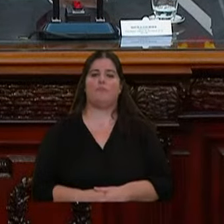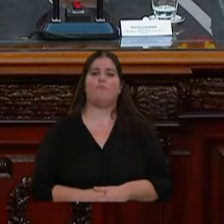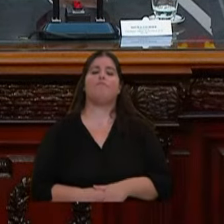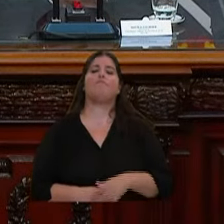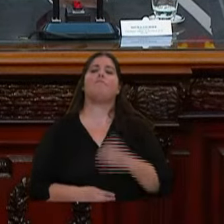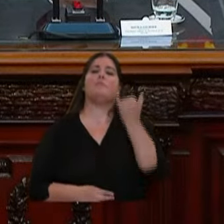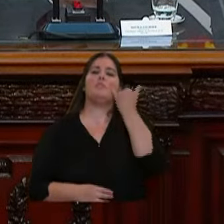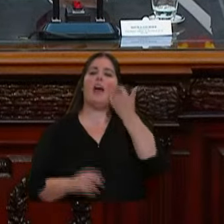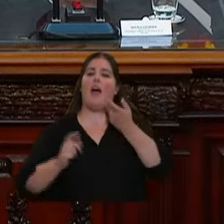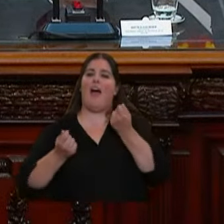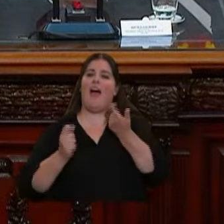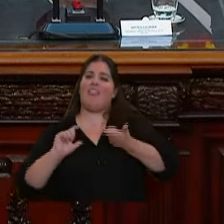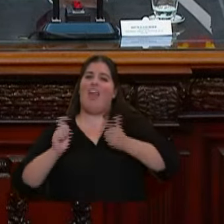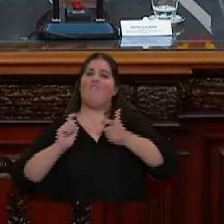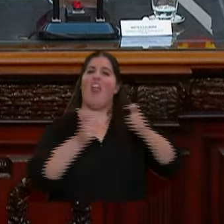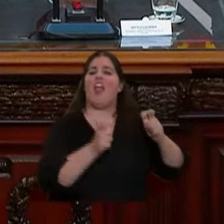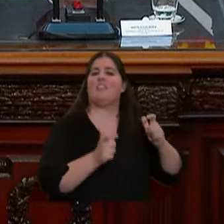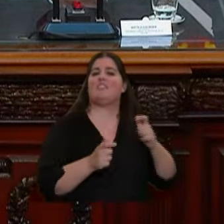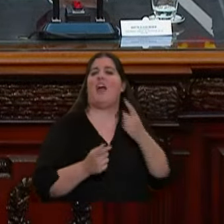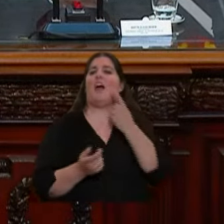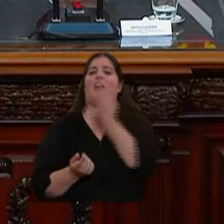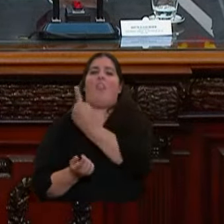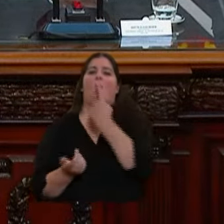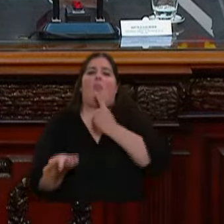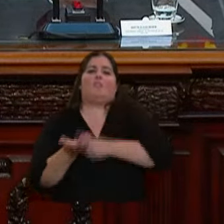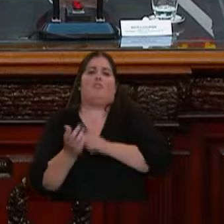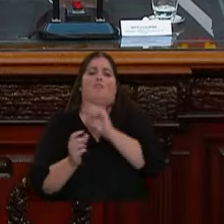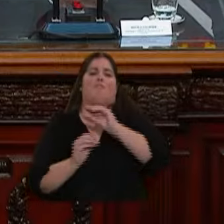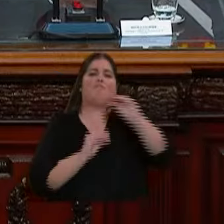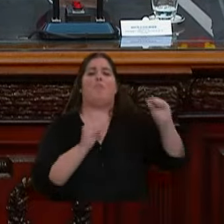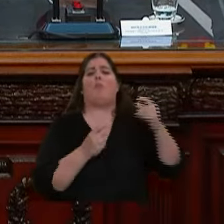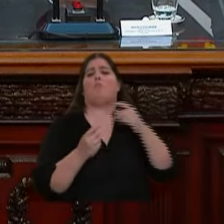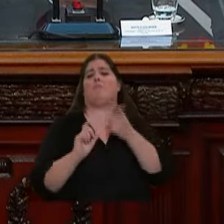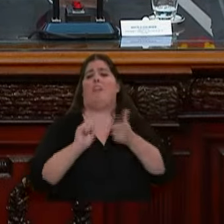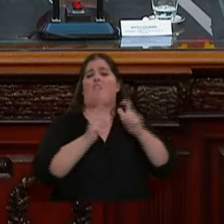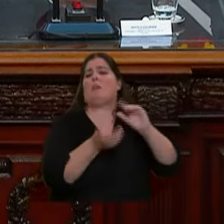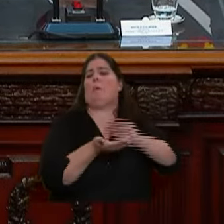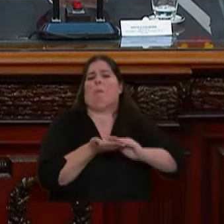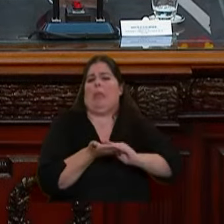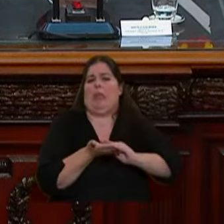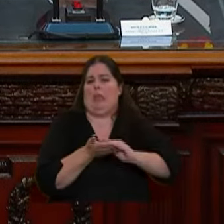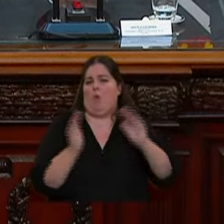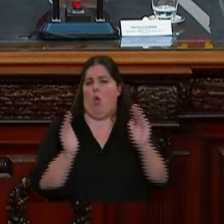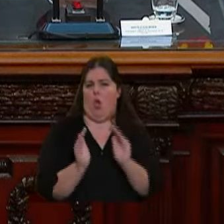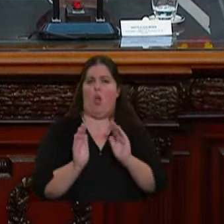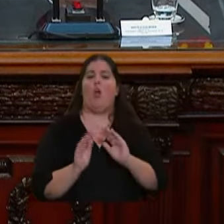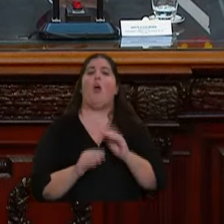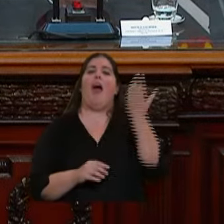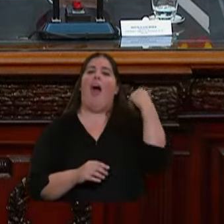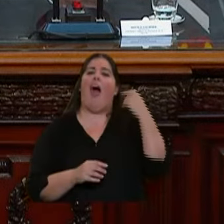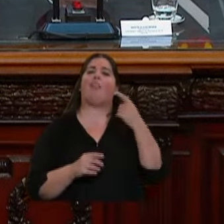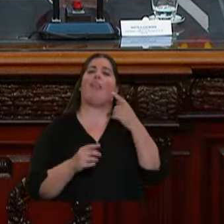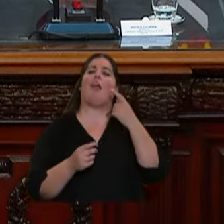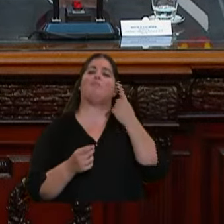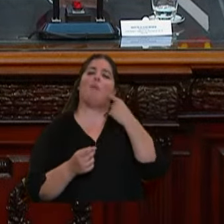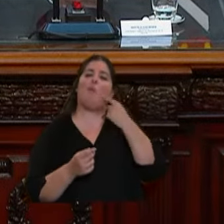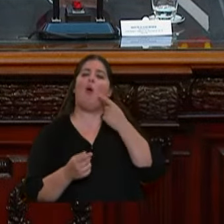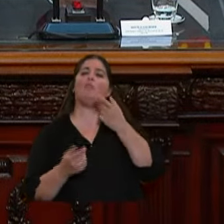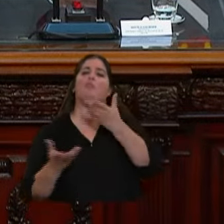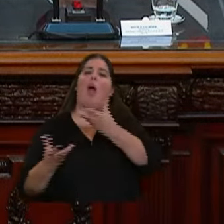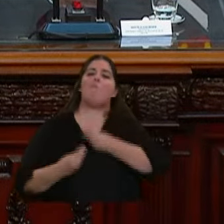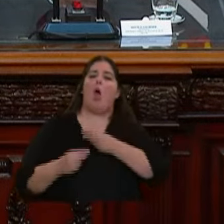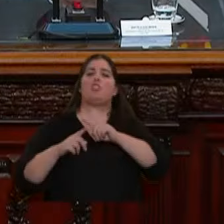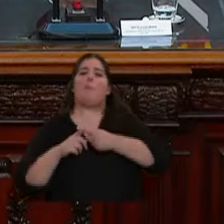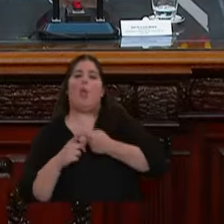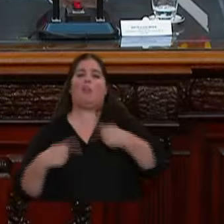Redujimos las transferencias discrecionales a las provincias al mínimo, recursos que históricamente se usaron como moneda de cambio para comprar apoyos